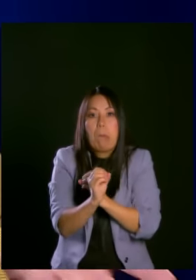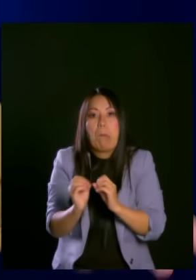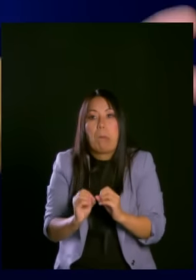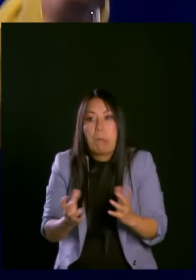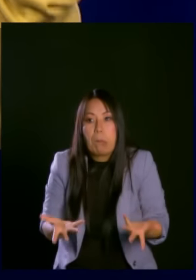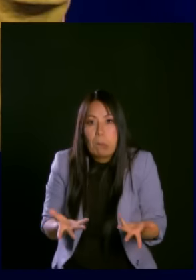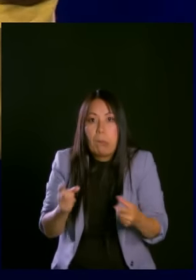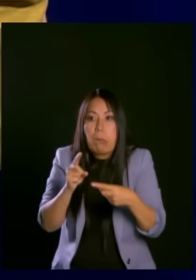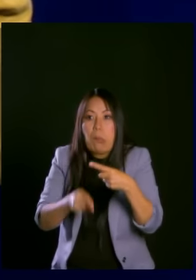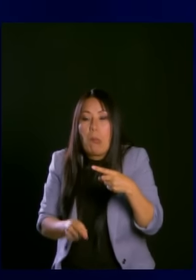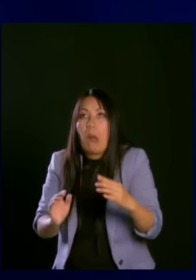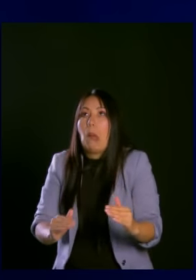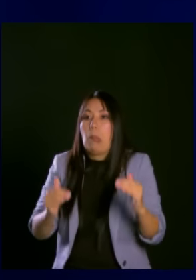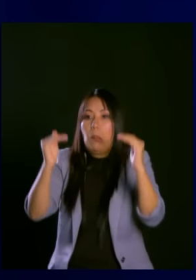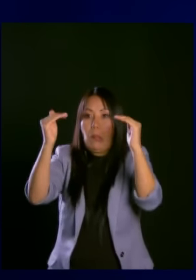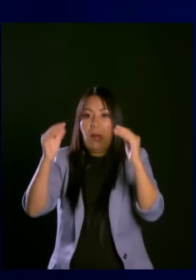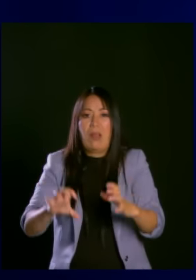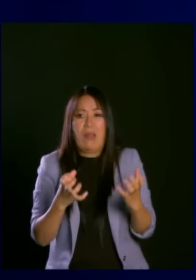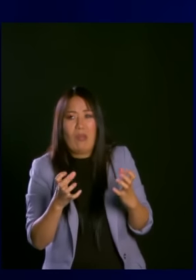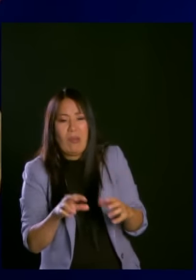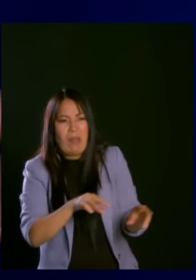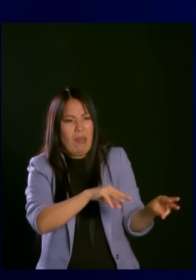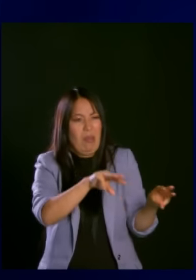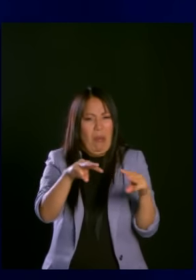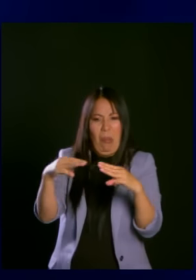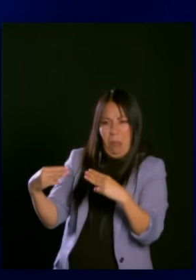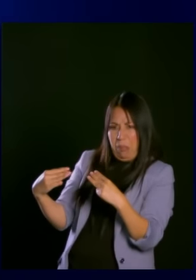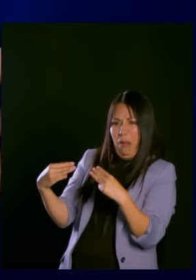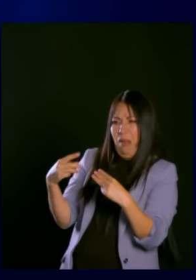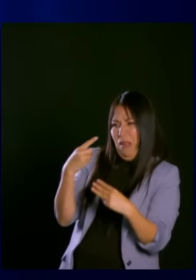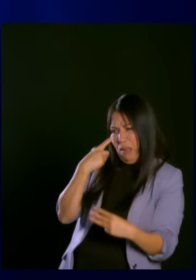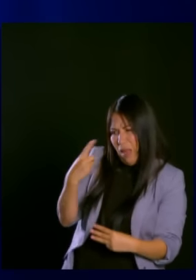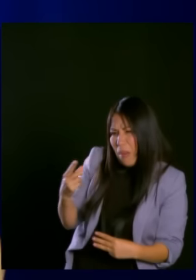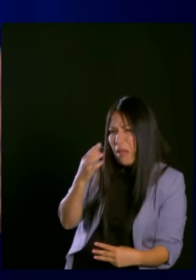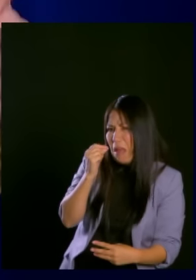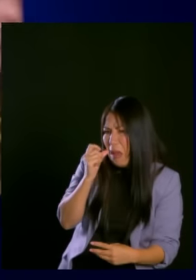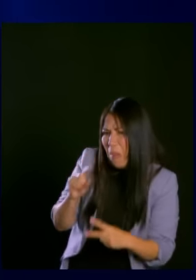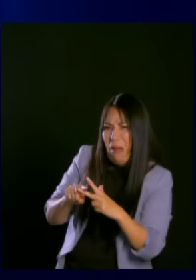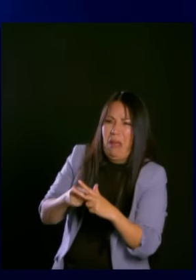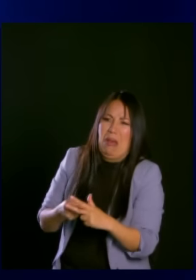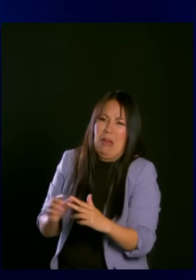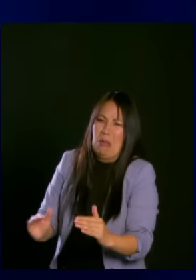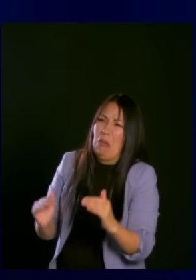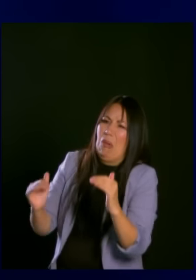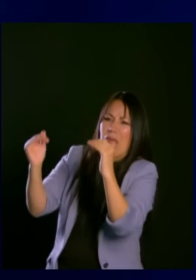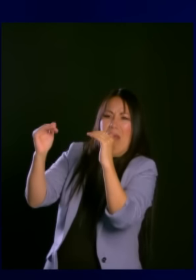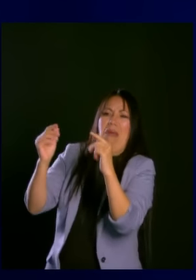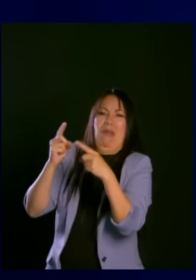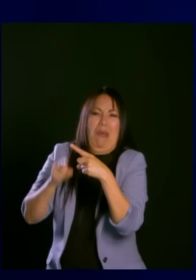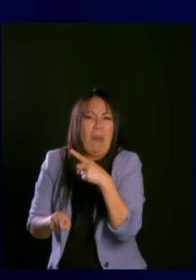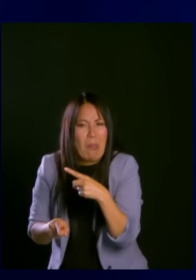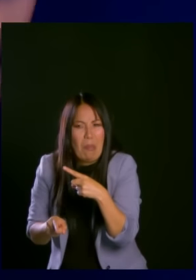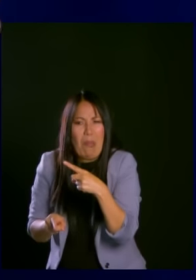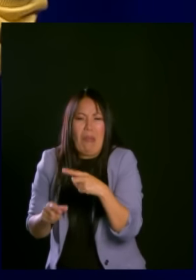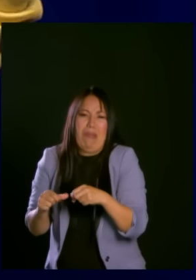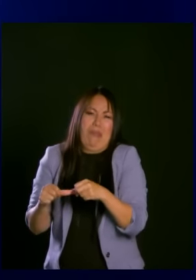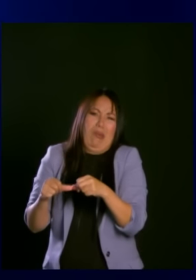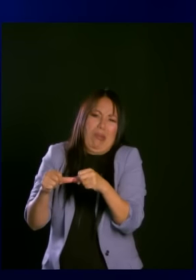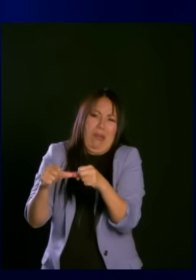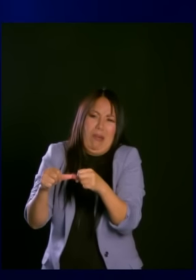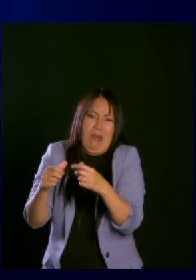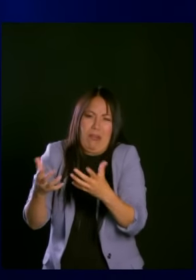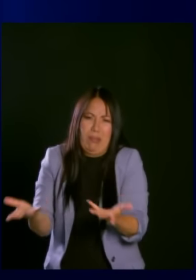todos los que lo vean comiencen a hacer burla de él, diciendo, este hombre comenzó a edificar y no pudo acabar. Póngale